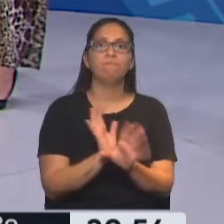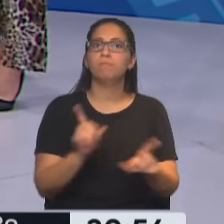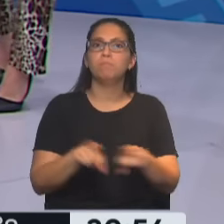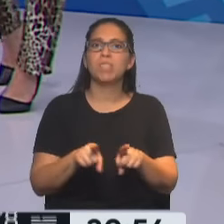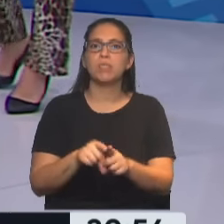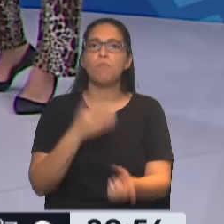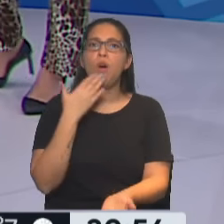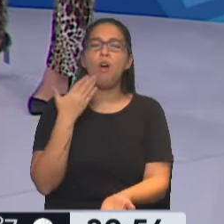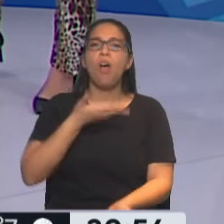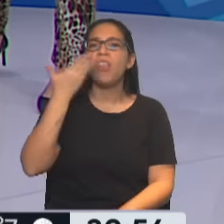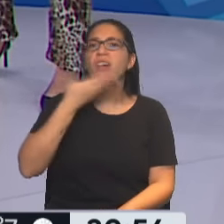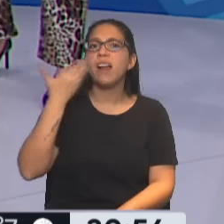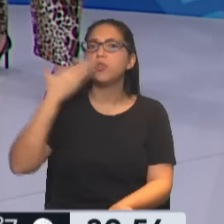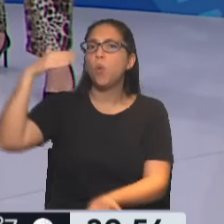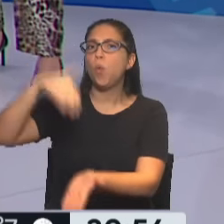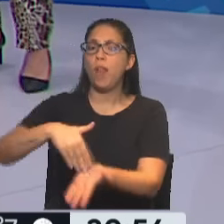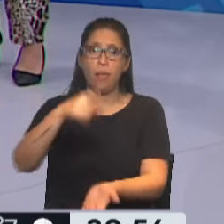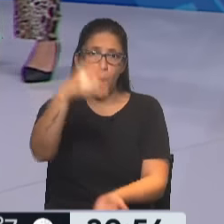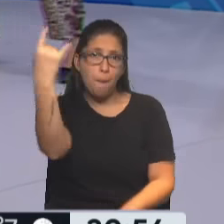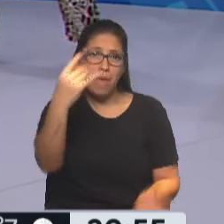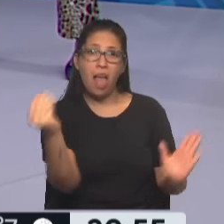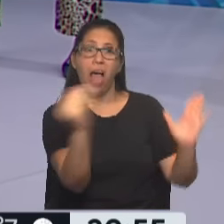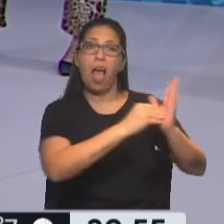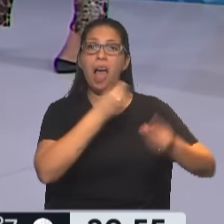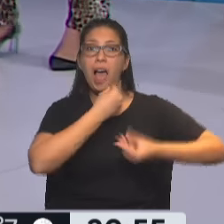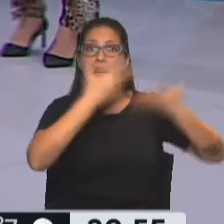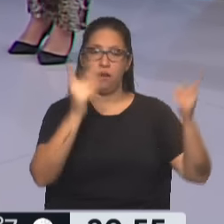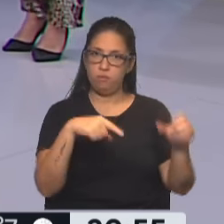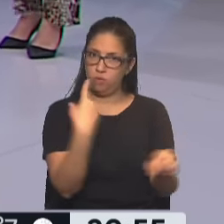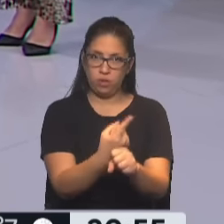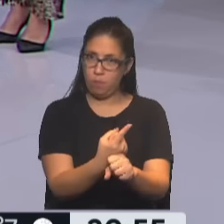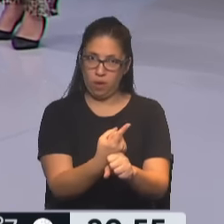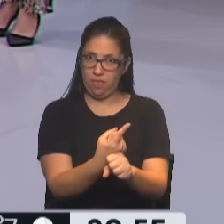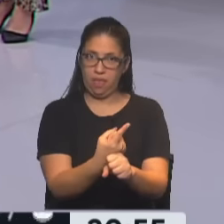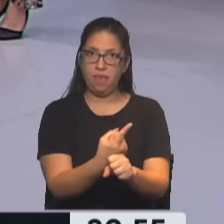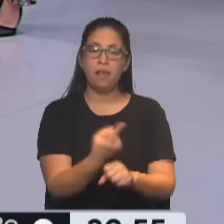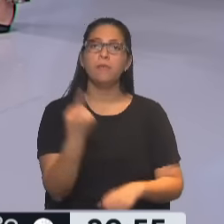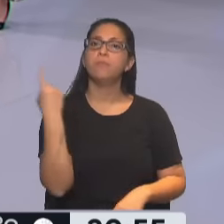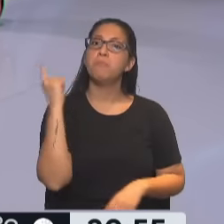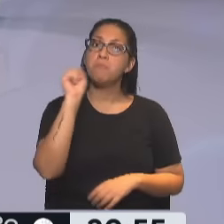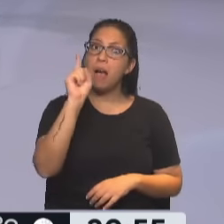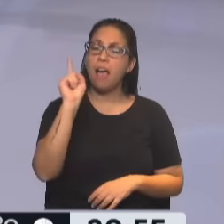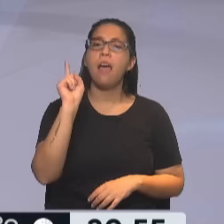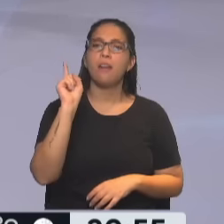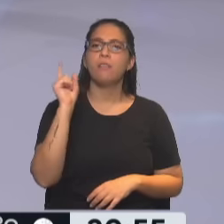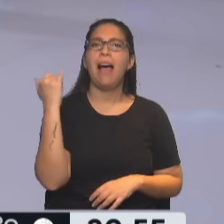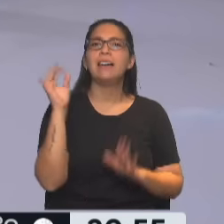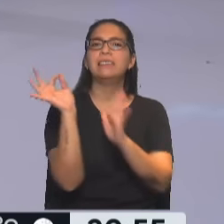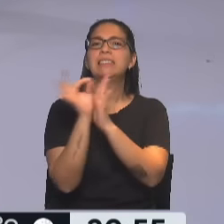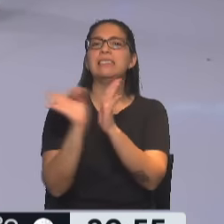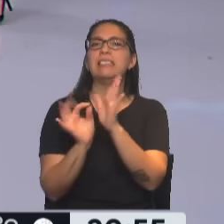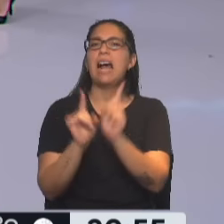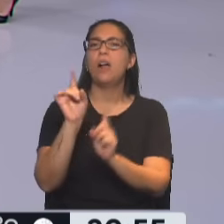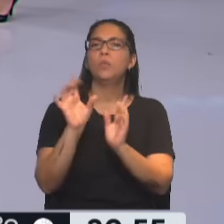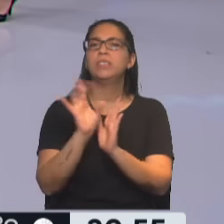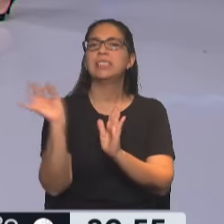declaración jurada. Es decir, vos no podés mentir con los datos que ingreses, pero va a haber una serie de excepciones que vamos a